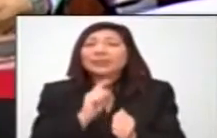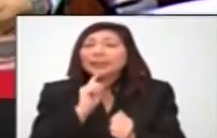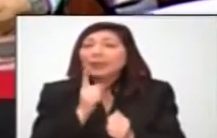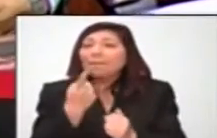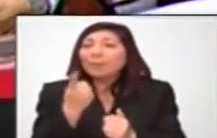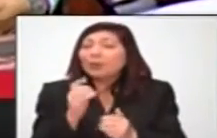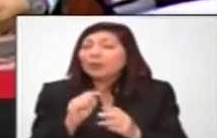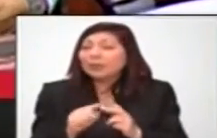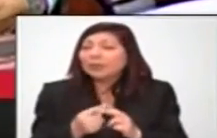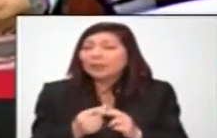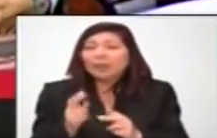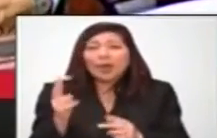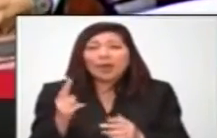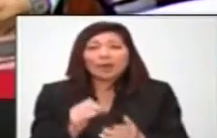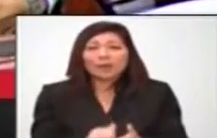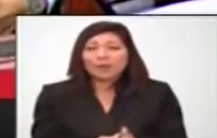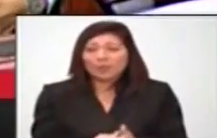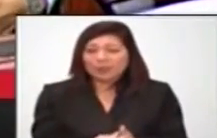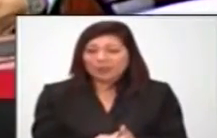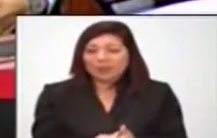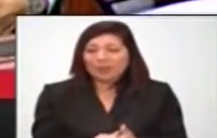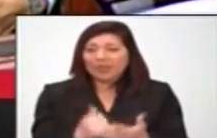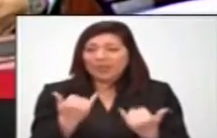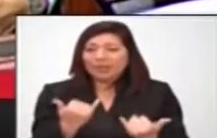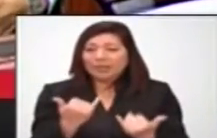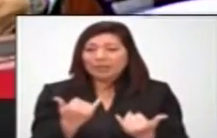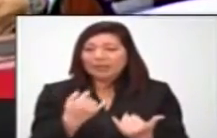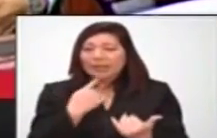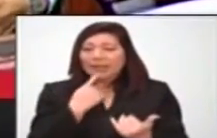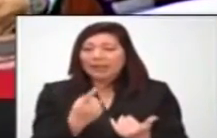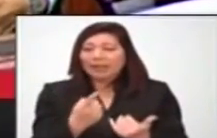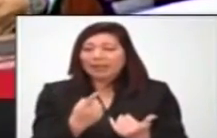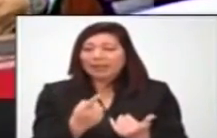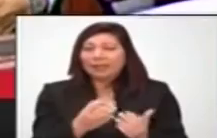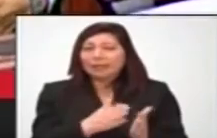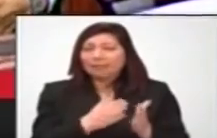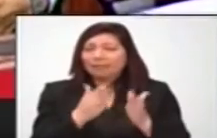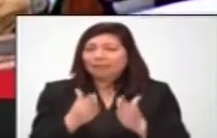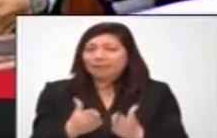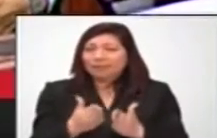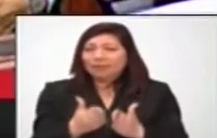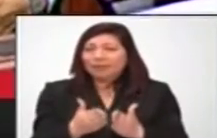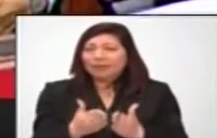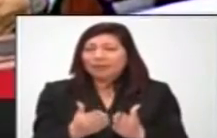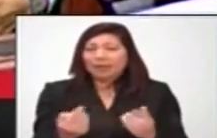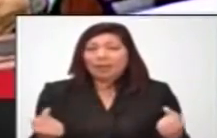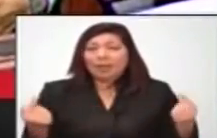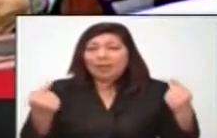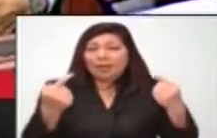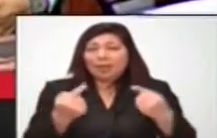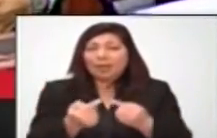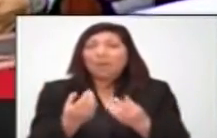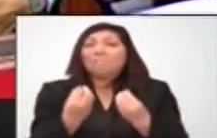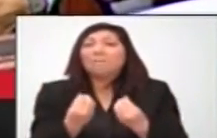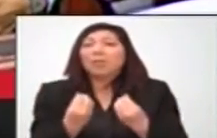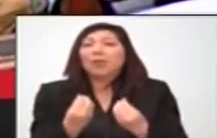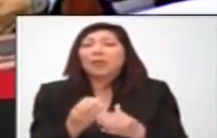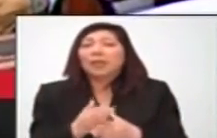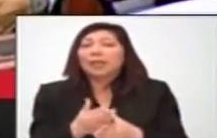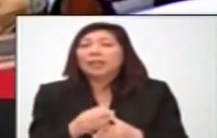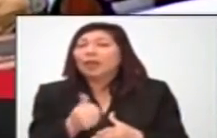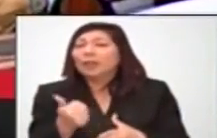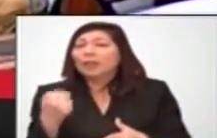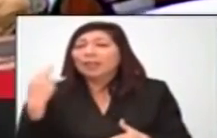por indicios de corrupción, señor, esta pretensión es extremadamente controversial, porque entre